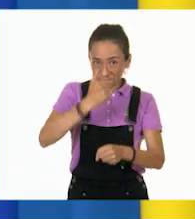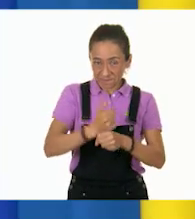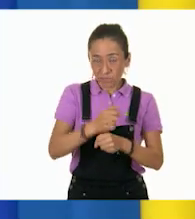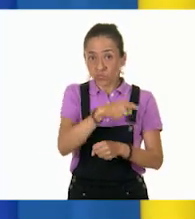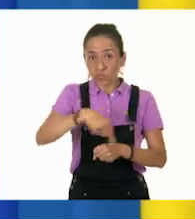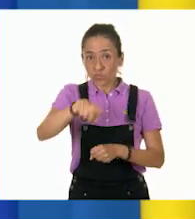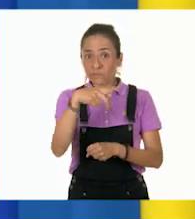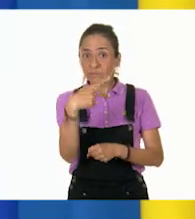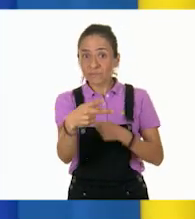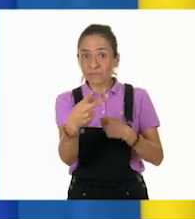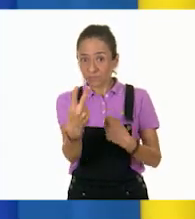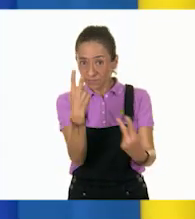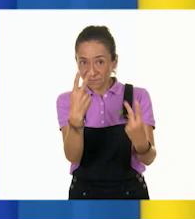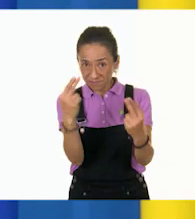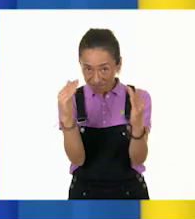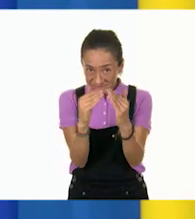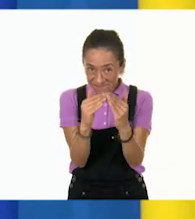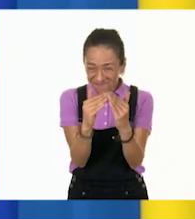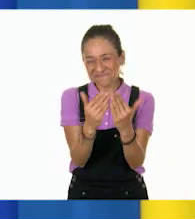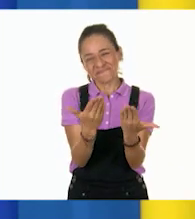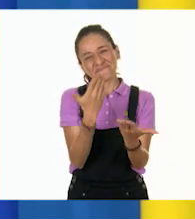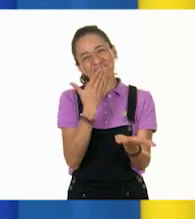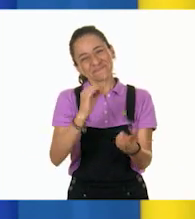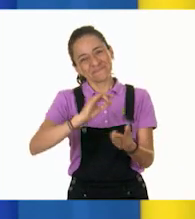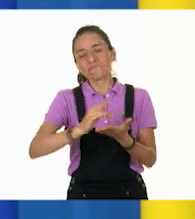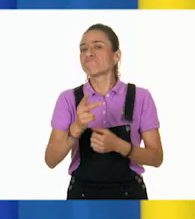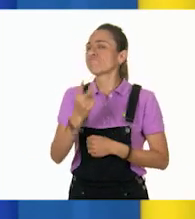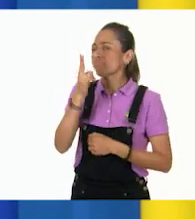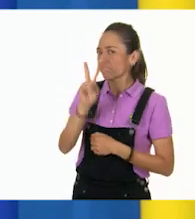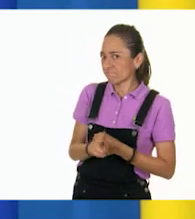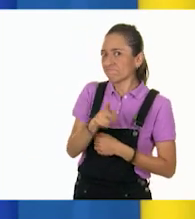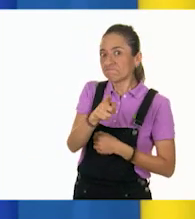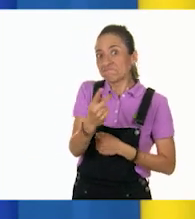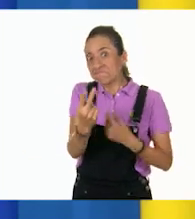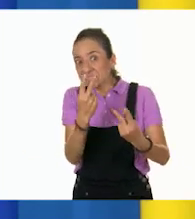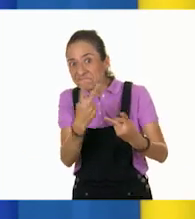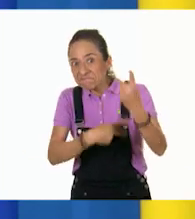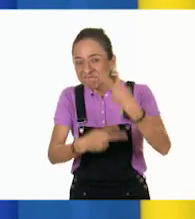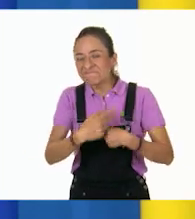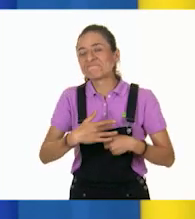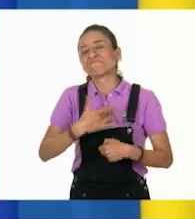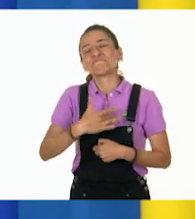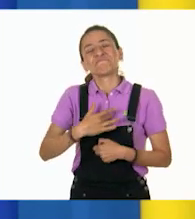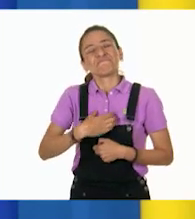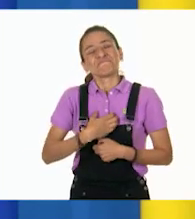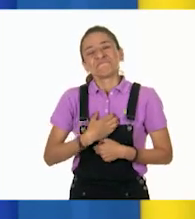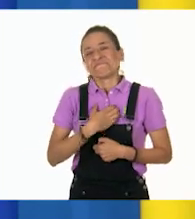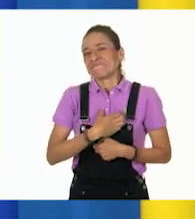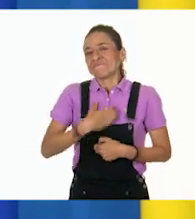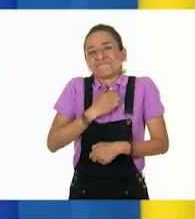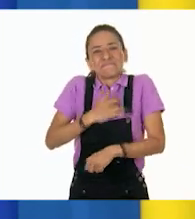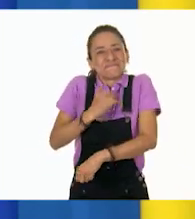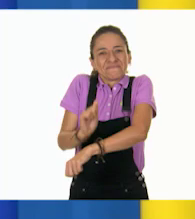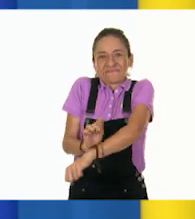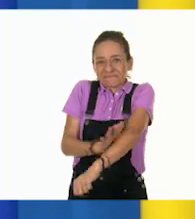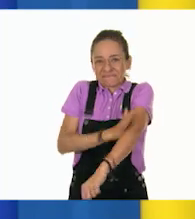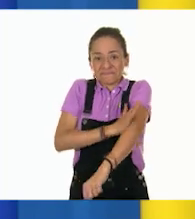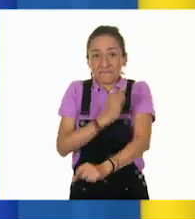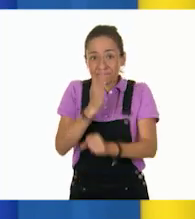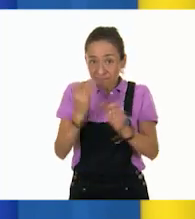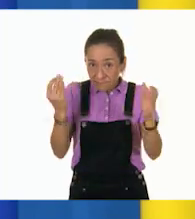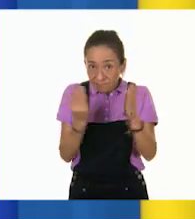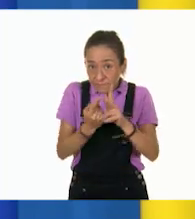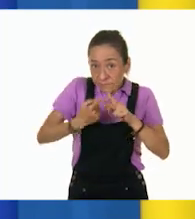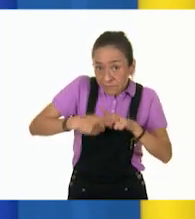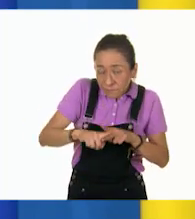casa. Así es, estamos muy emocionados de recibirlos. ¿Y qué les parece si antes de comenzar con esta sesión